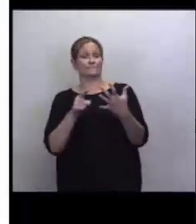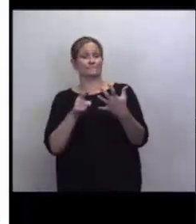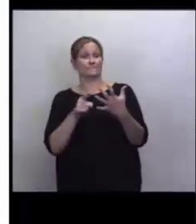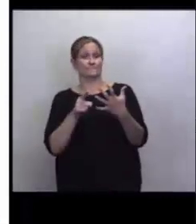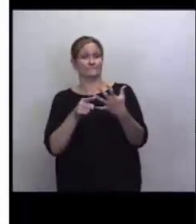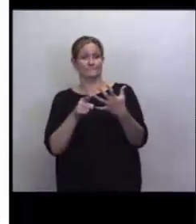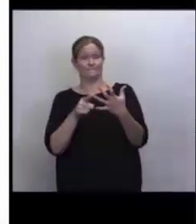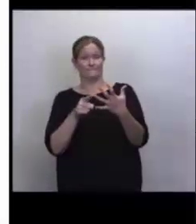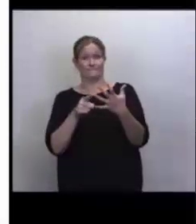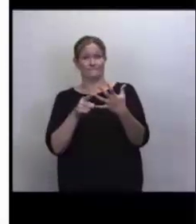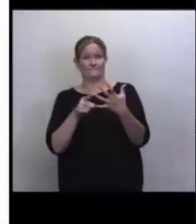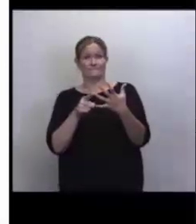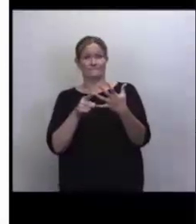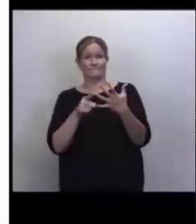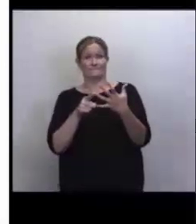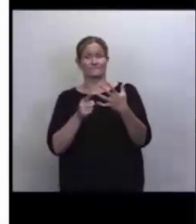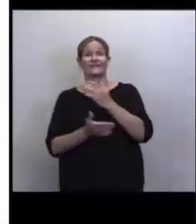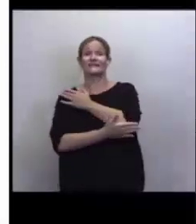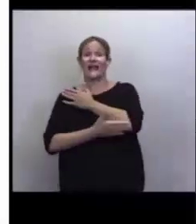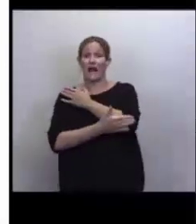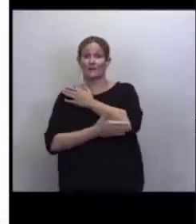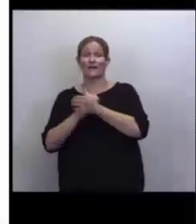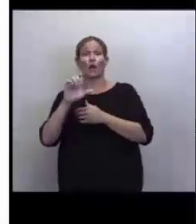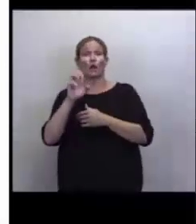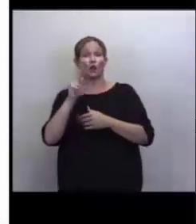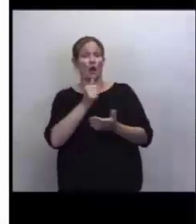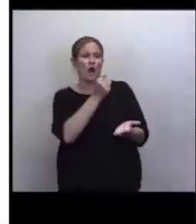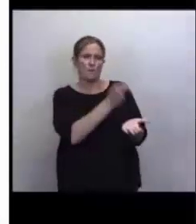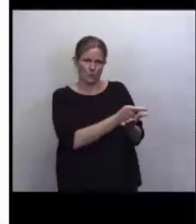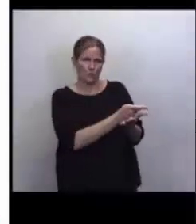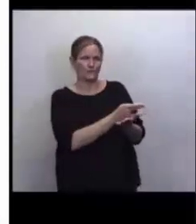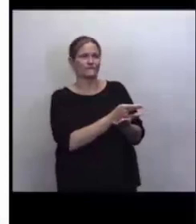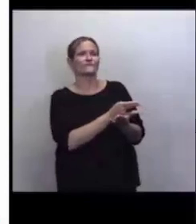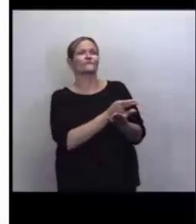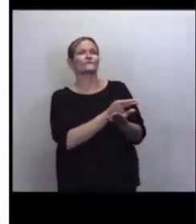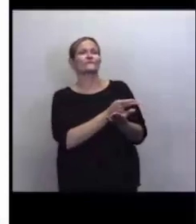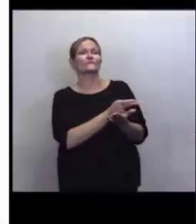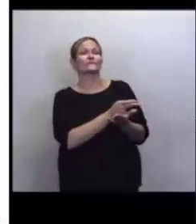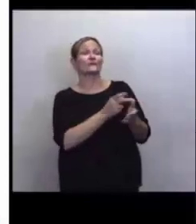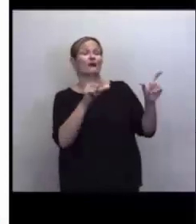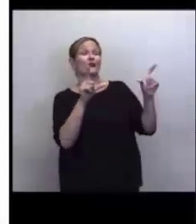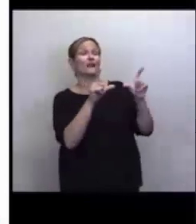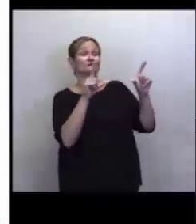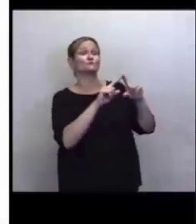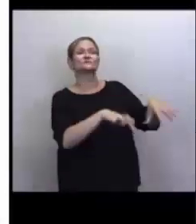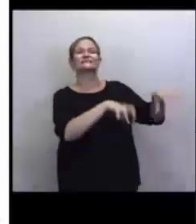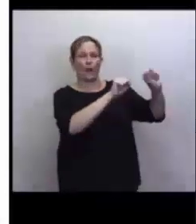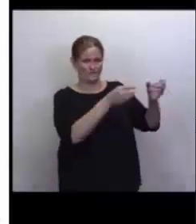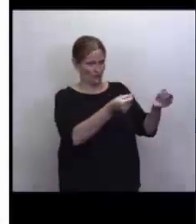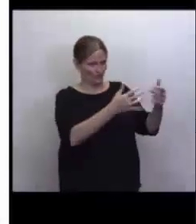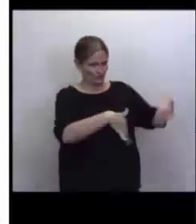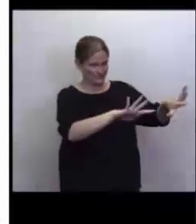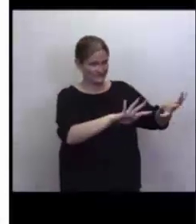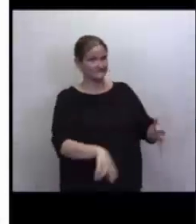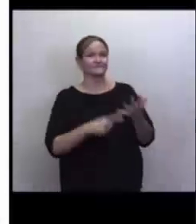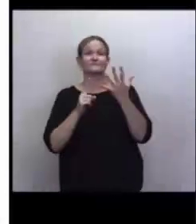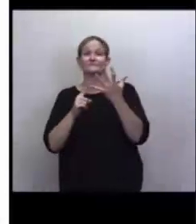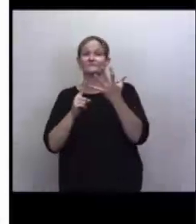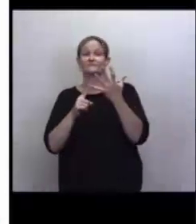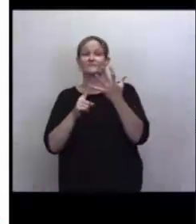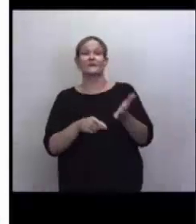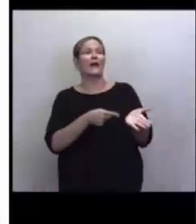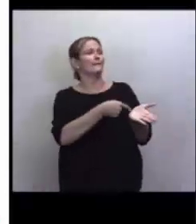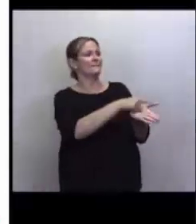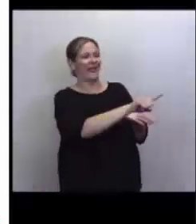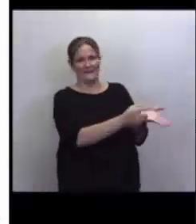persona o por correo certificado. 4, adquisición legal de la propiedad, lo cual ocurre una vez que el mapa de la adquisición